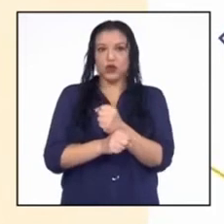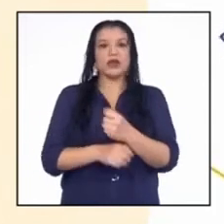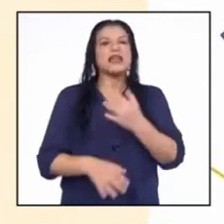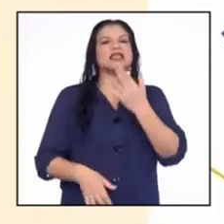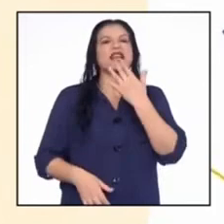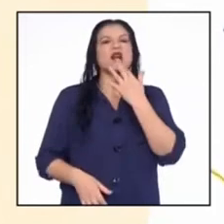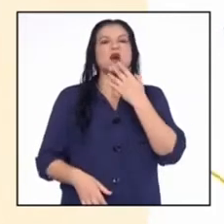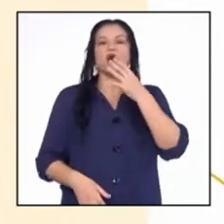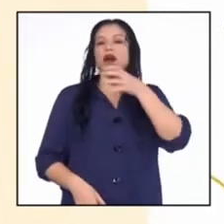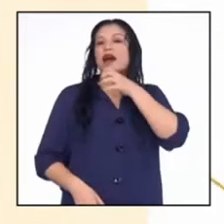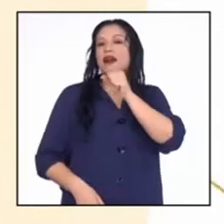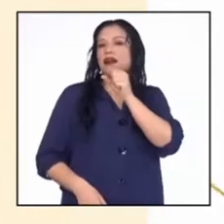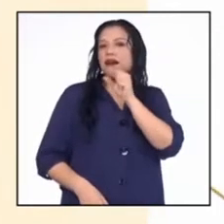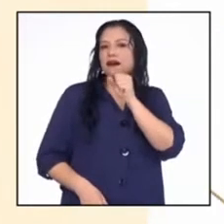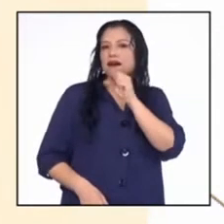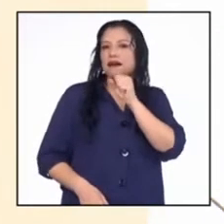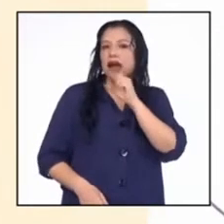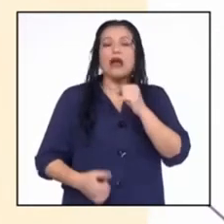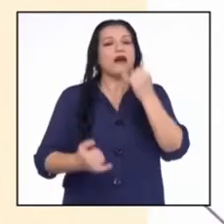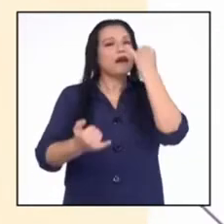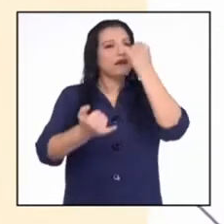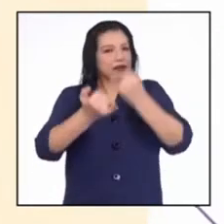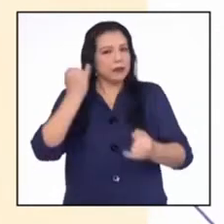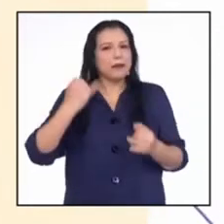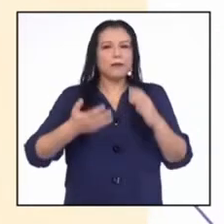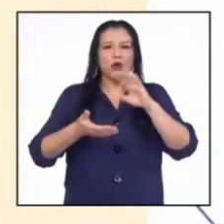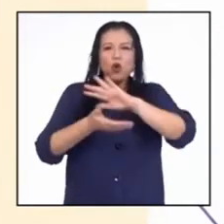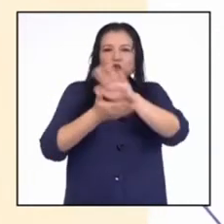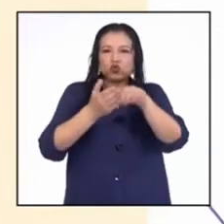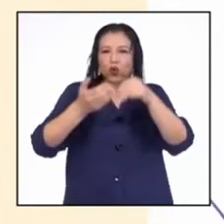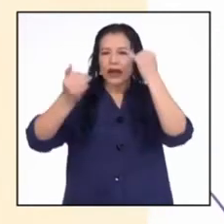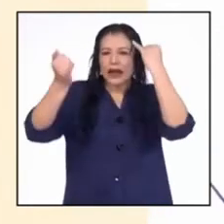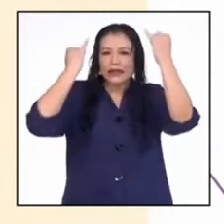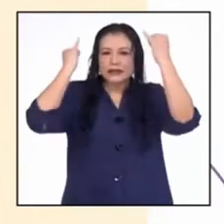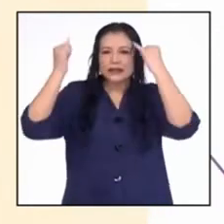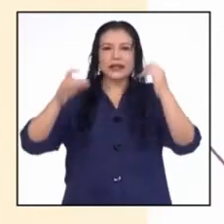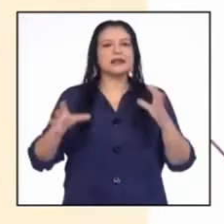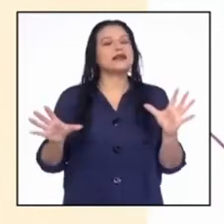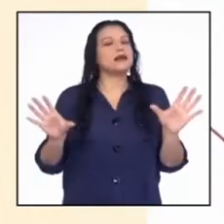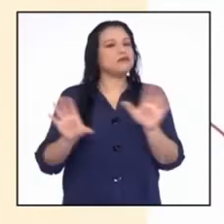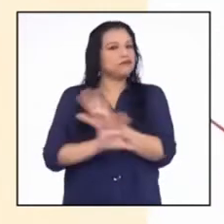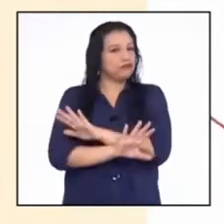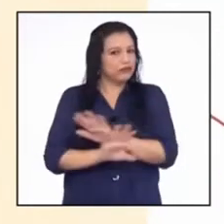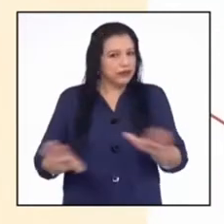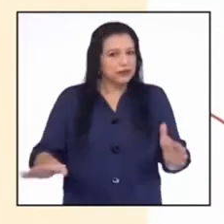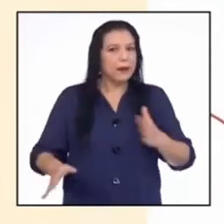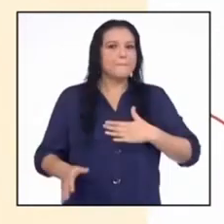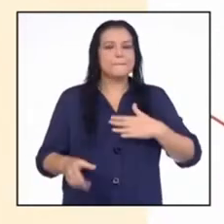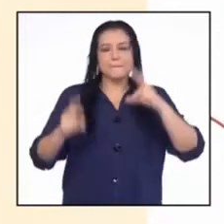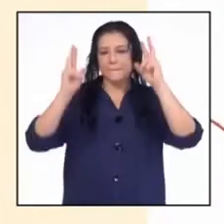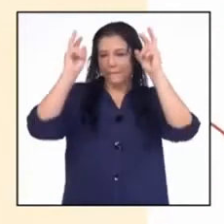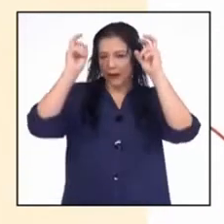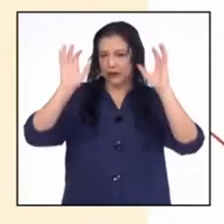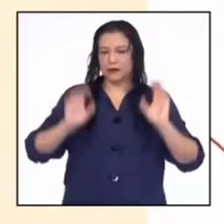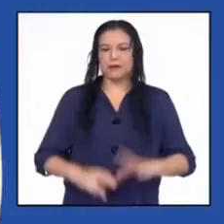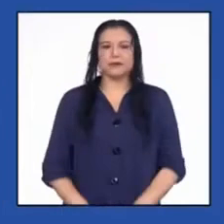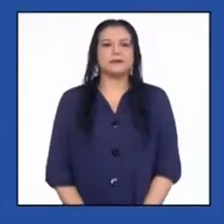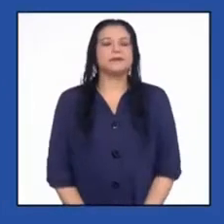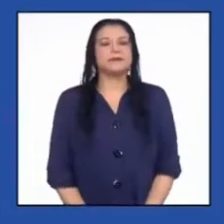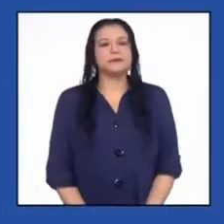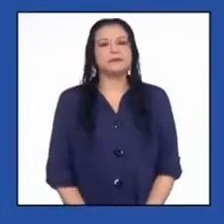color naranja, terminamos con las ideas que concluyen el tema que hemos tocado.